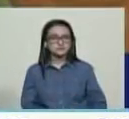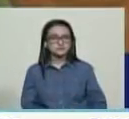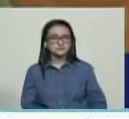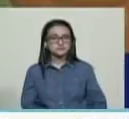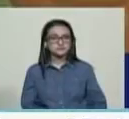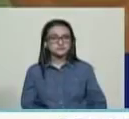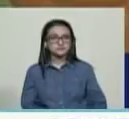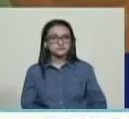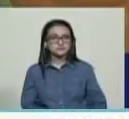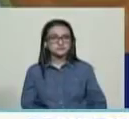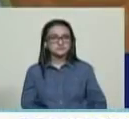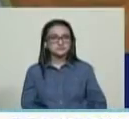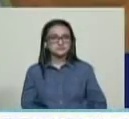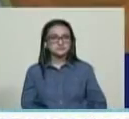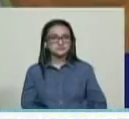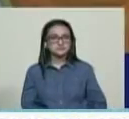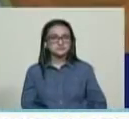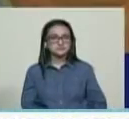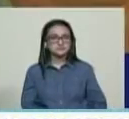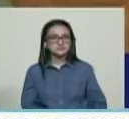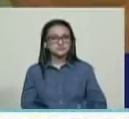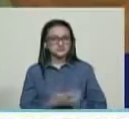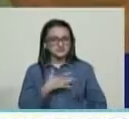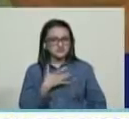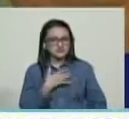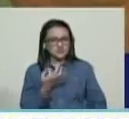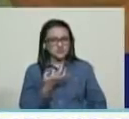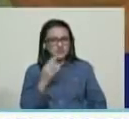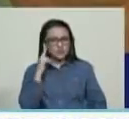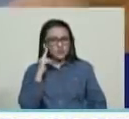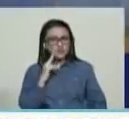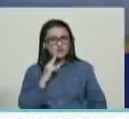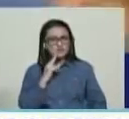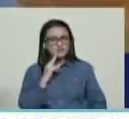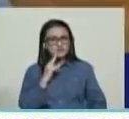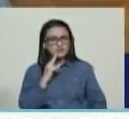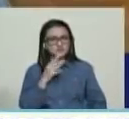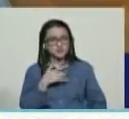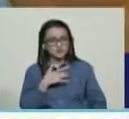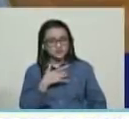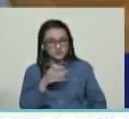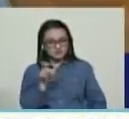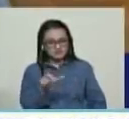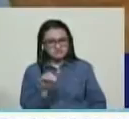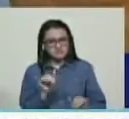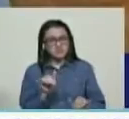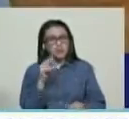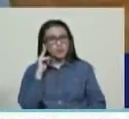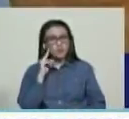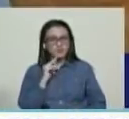Los que sentimos a Bolívar verdaderamente en el alma, yo sentí que será Bolívar.